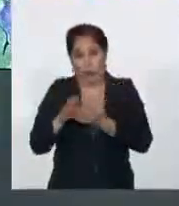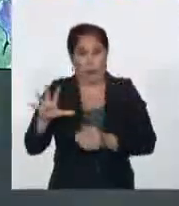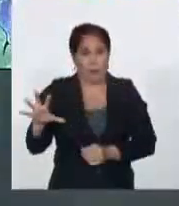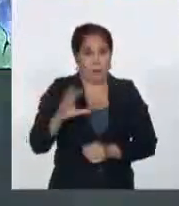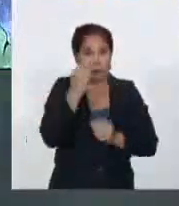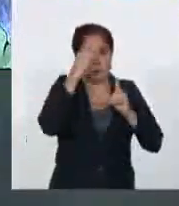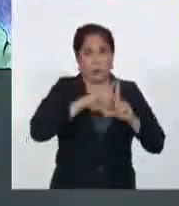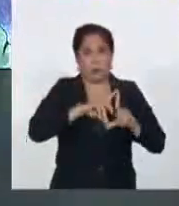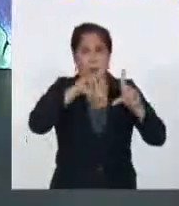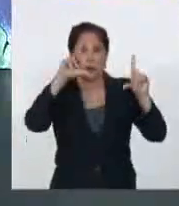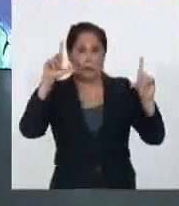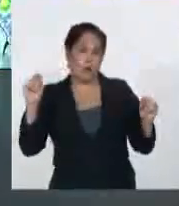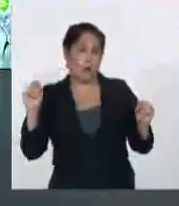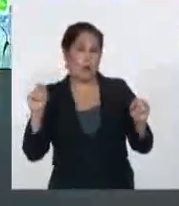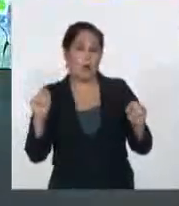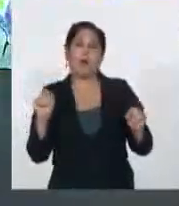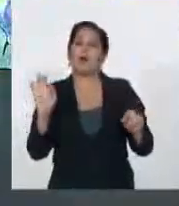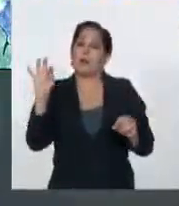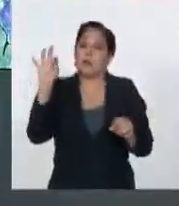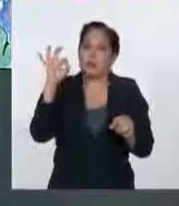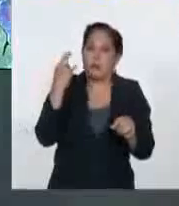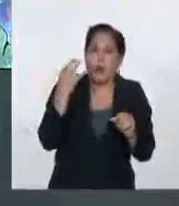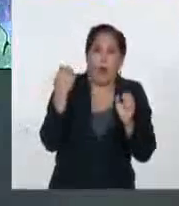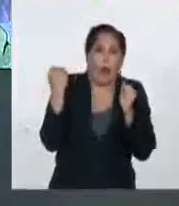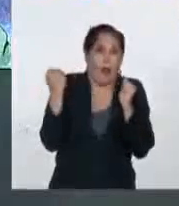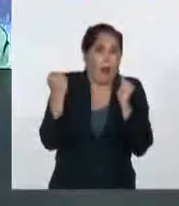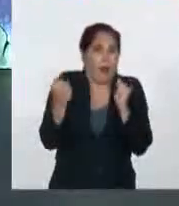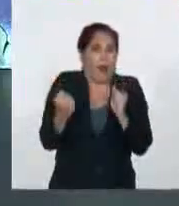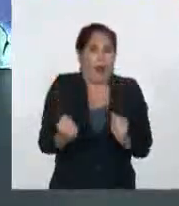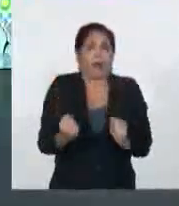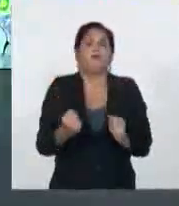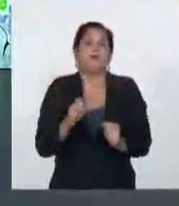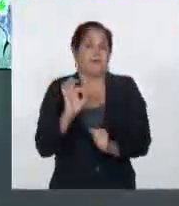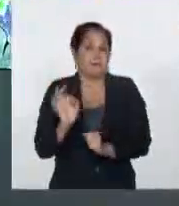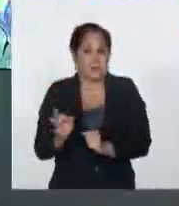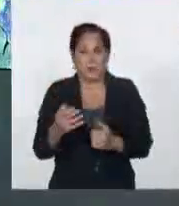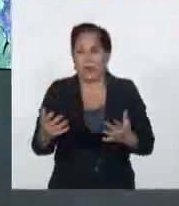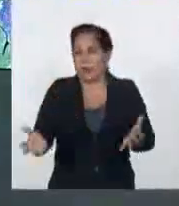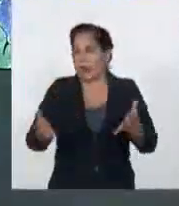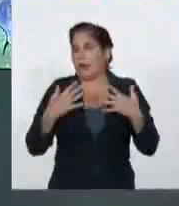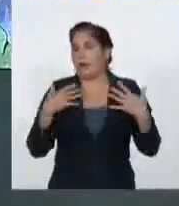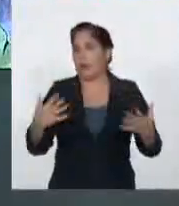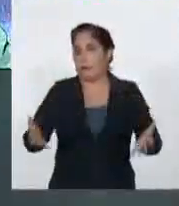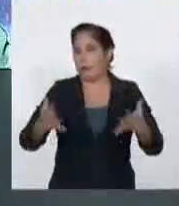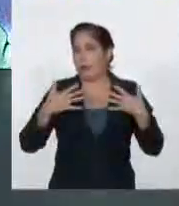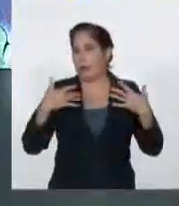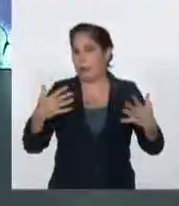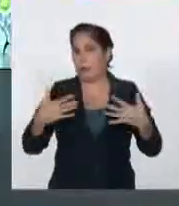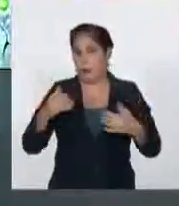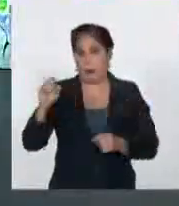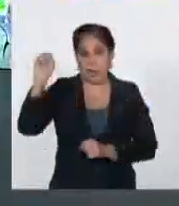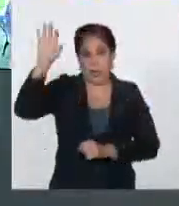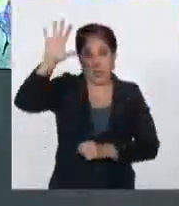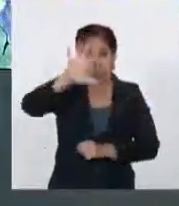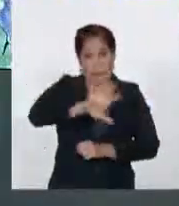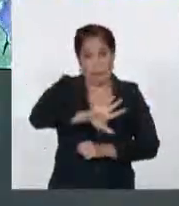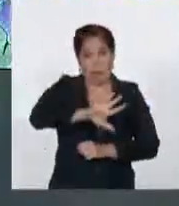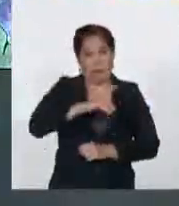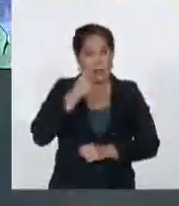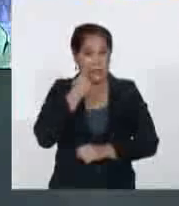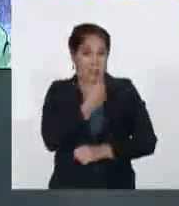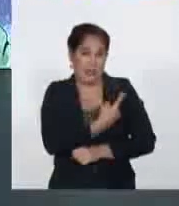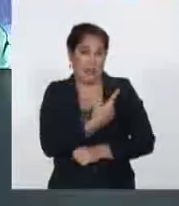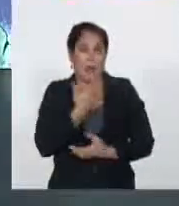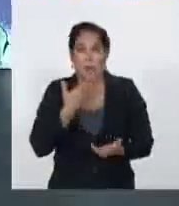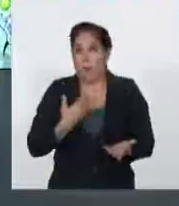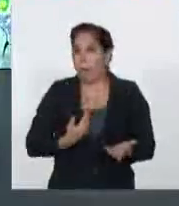Hay condiciones de insolación y favorece el rápido ascenso de las temperaturas durante el día. Una imagen de satélite meteorológico se puede apreciar